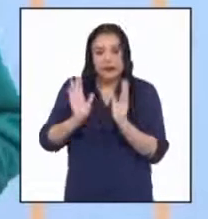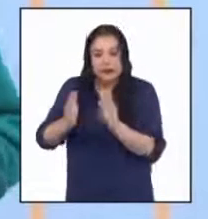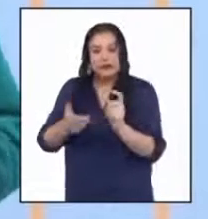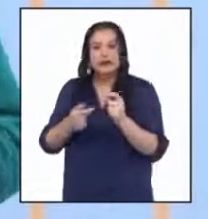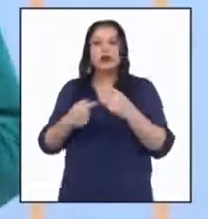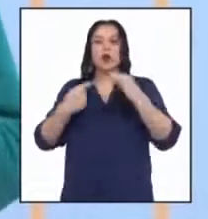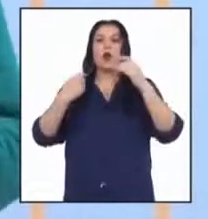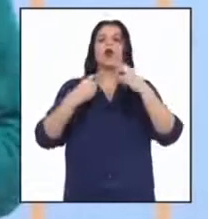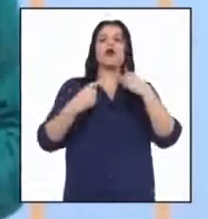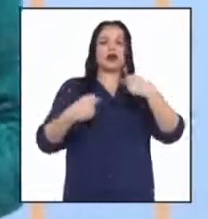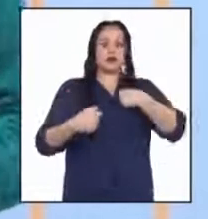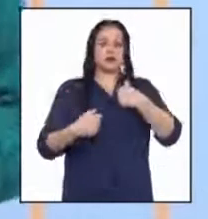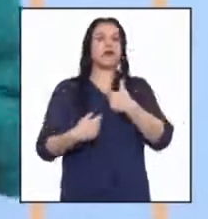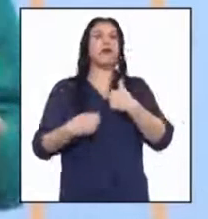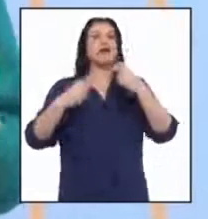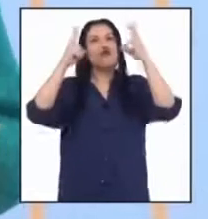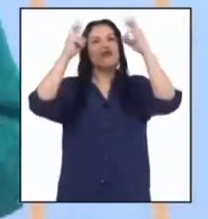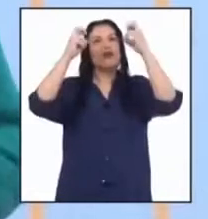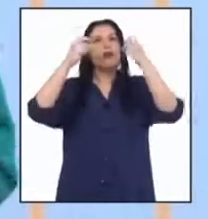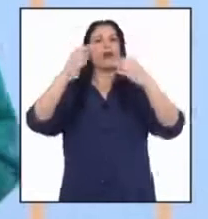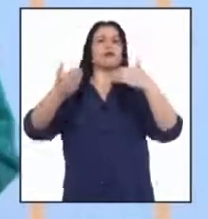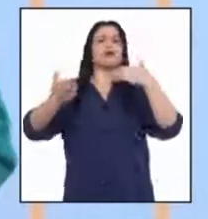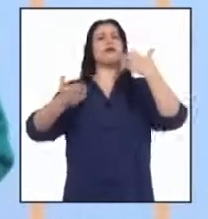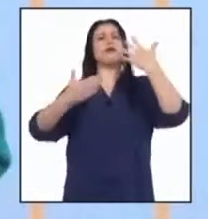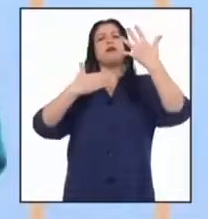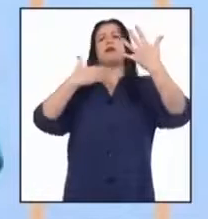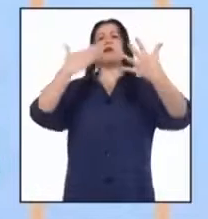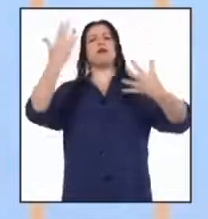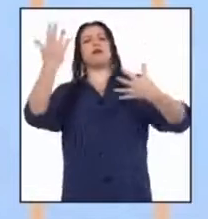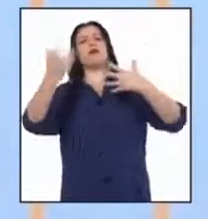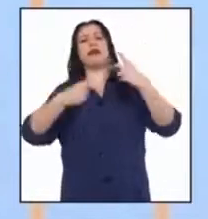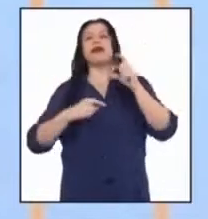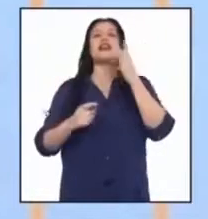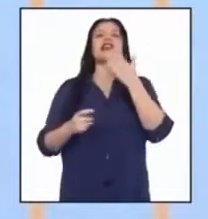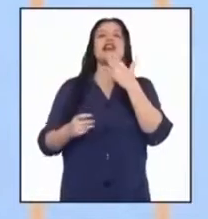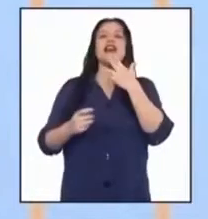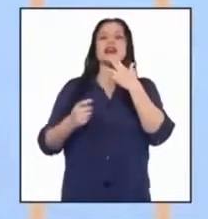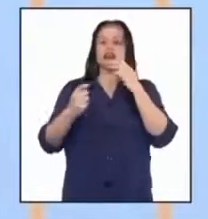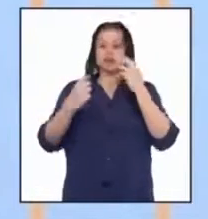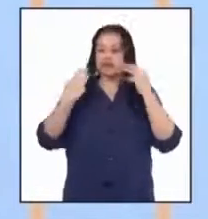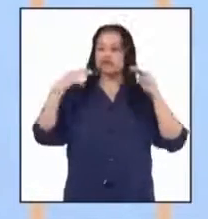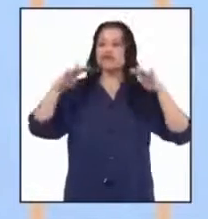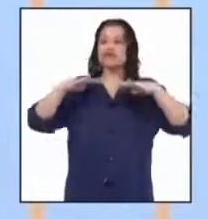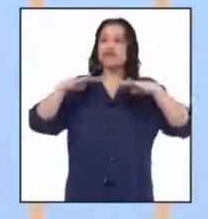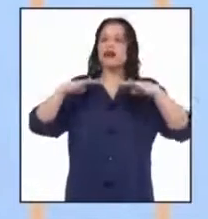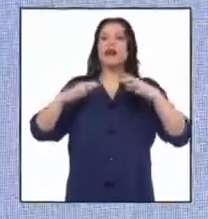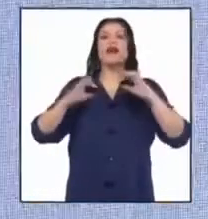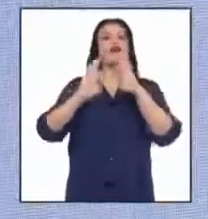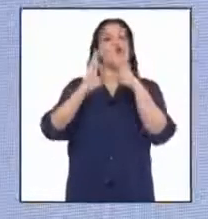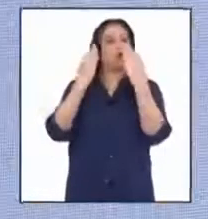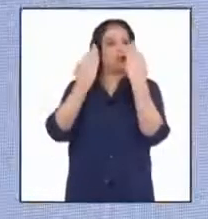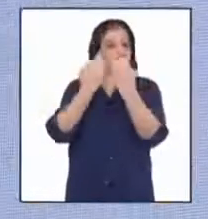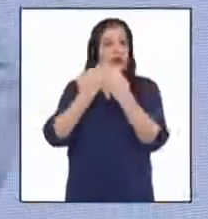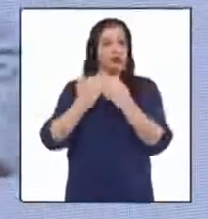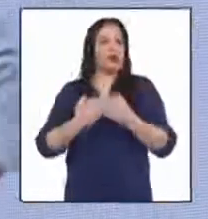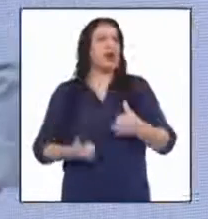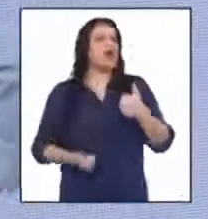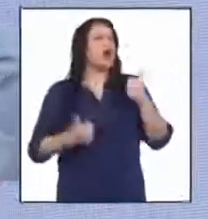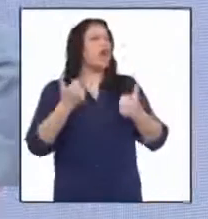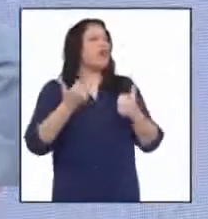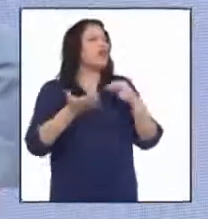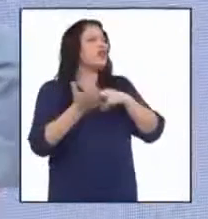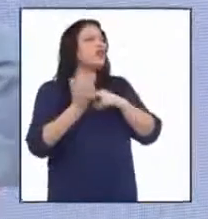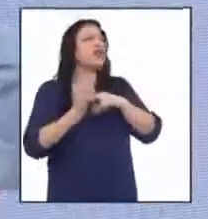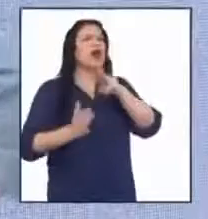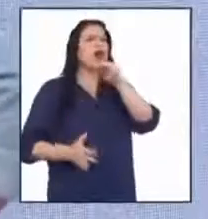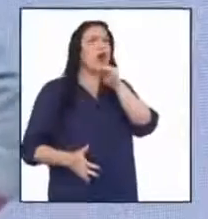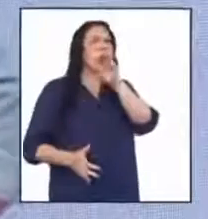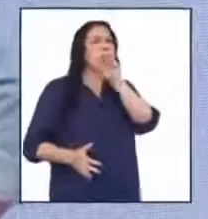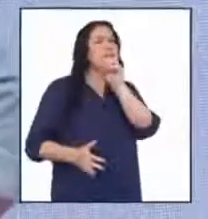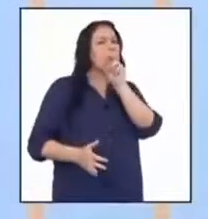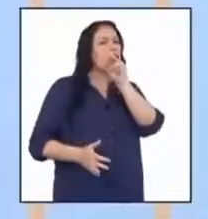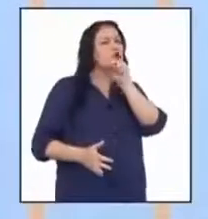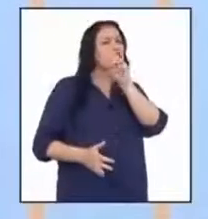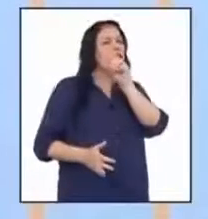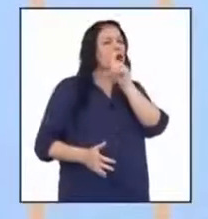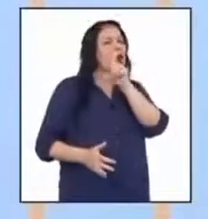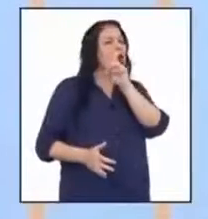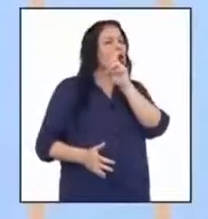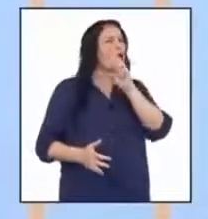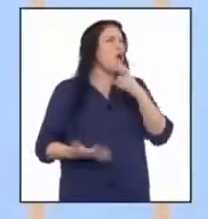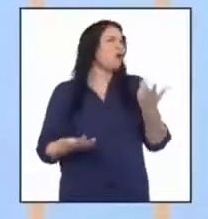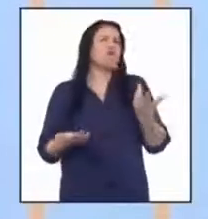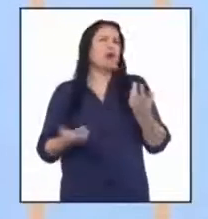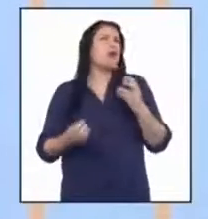luego presentarlo frente a nuestros familiares. Seguro ya están preguntándose, ¿y qué es un monólogo? ¿Por qué tenemos que